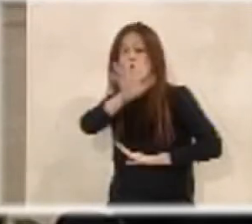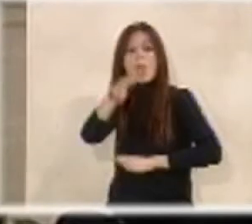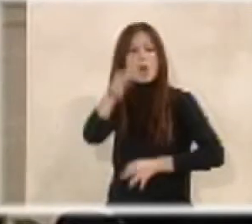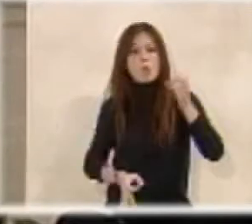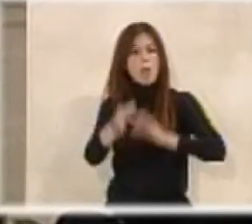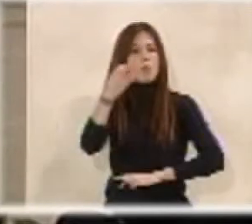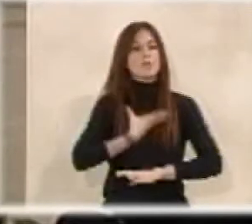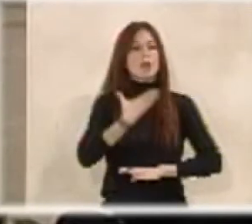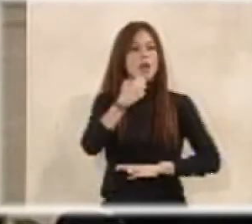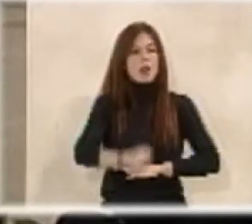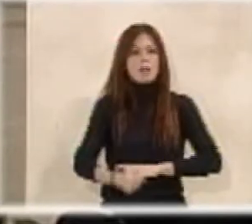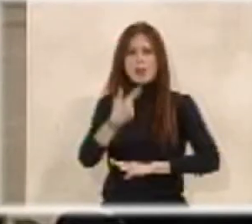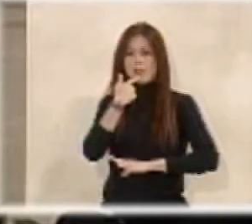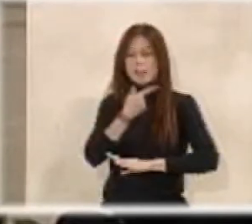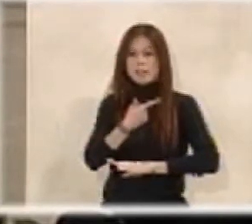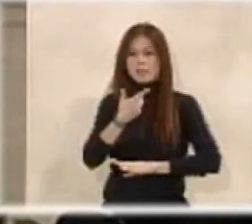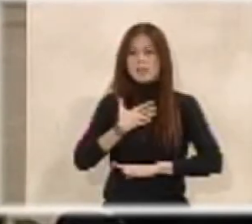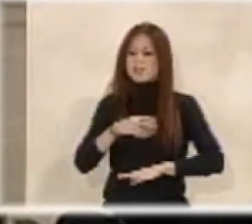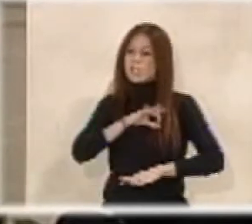Señor Castellón.